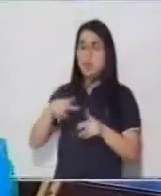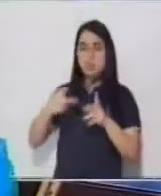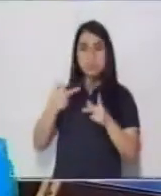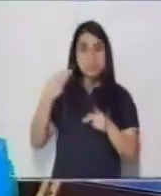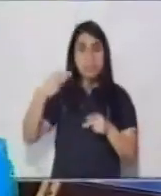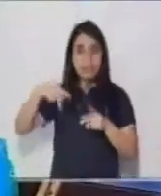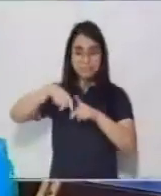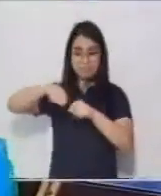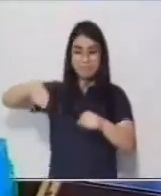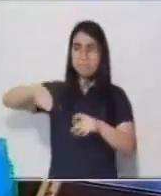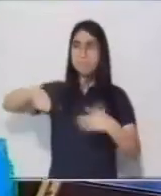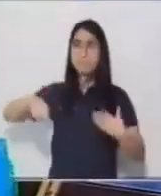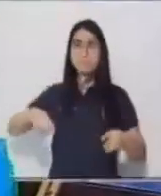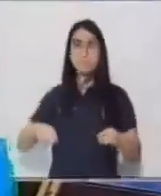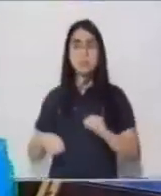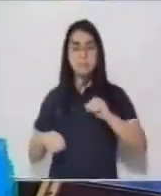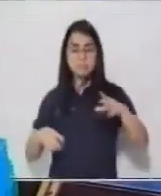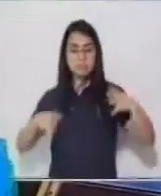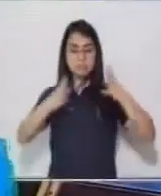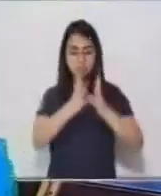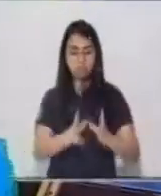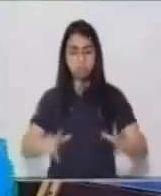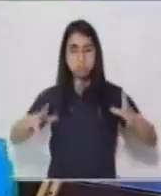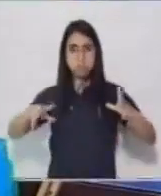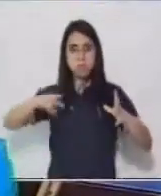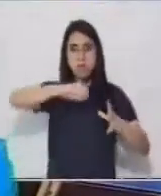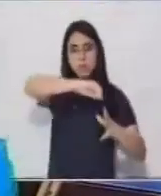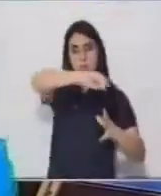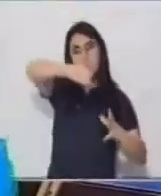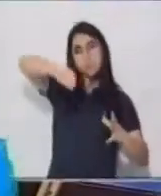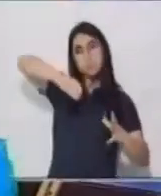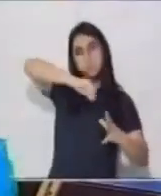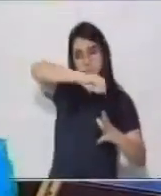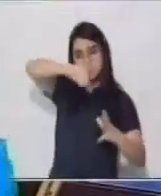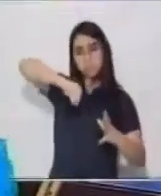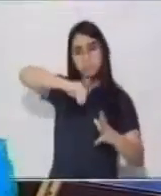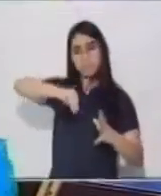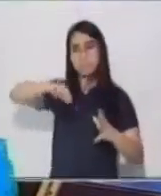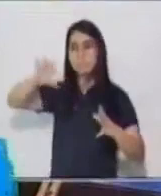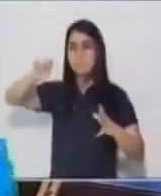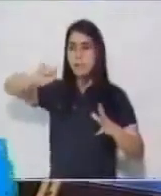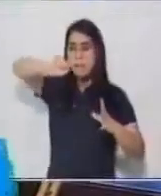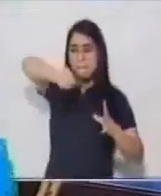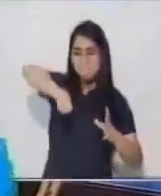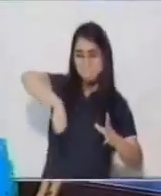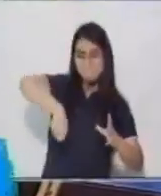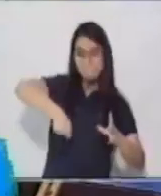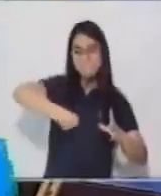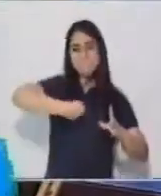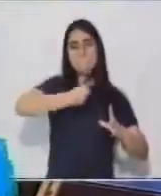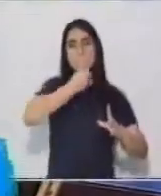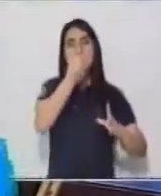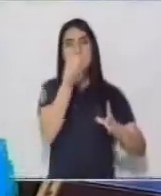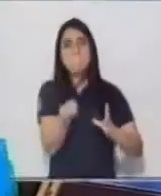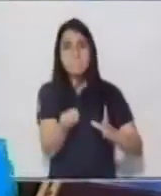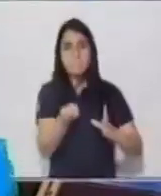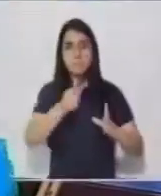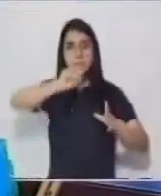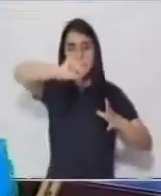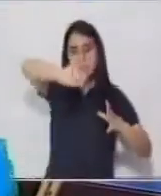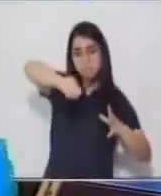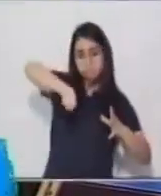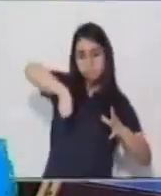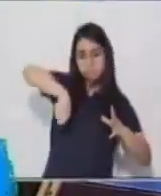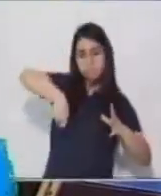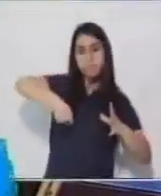pocos. Espolvoreo la harina, entonces meto la paleta y hago esto. Tengo que